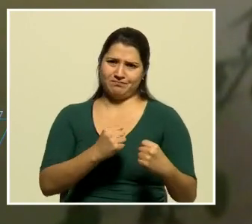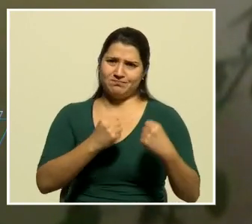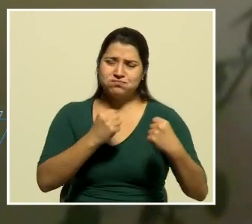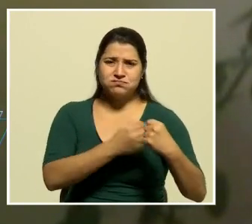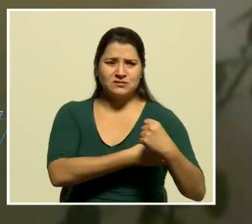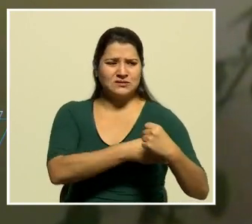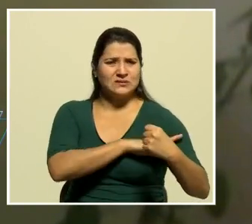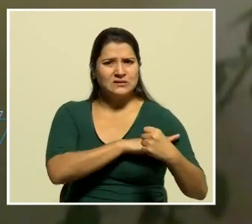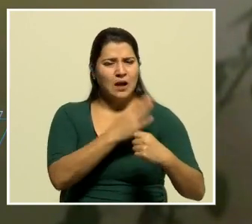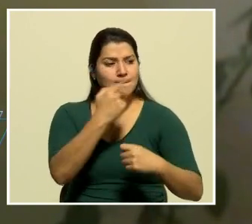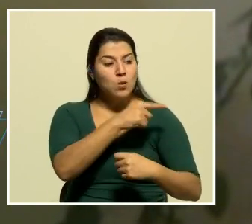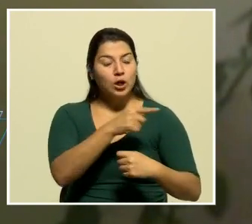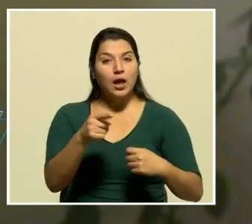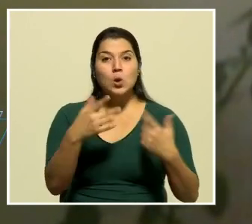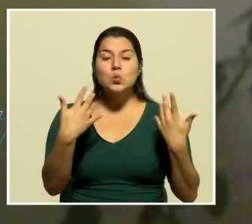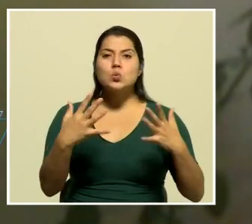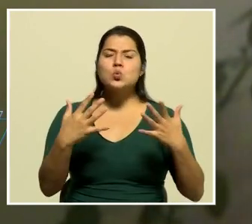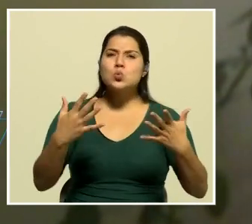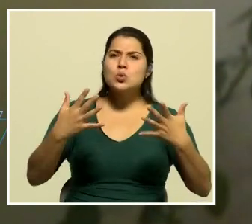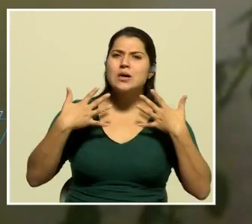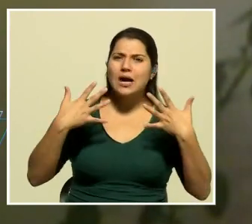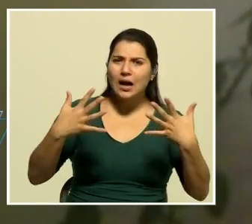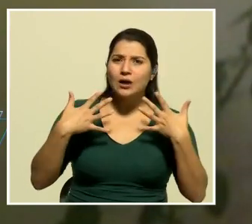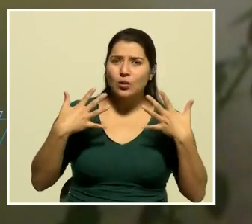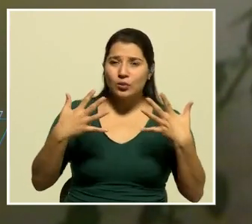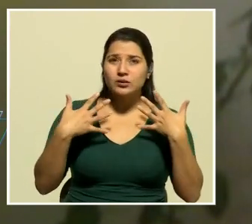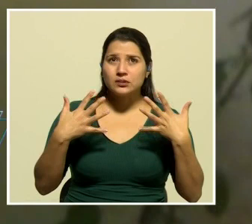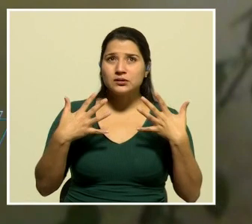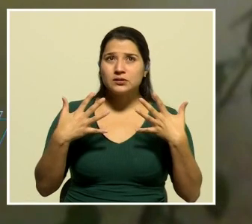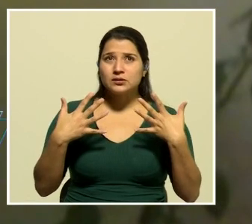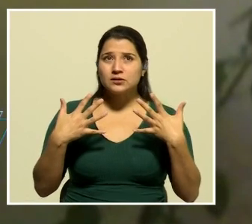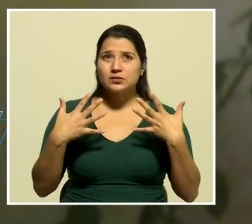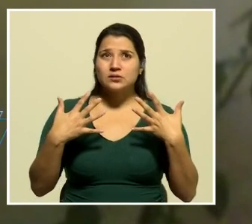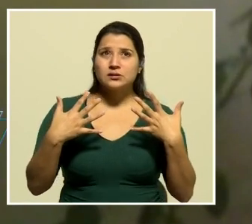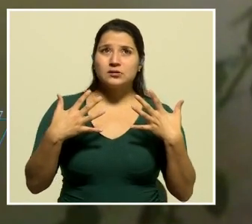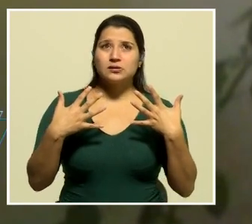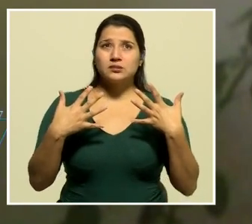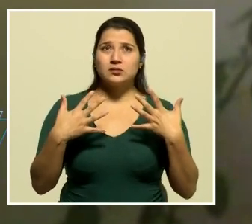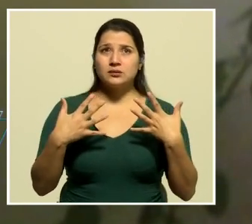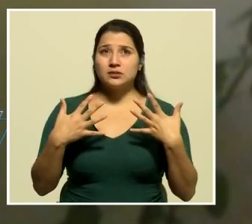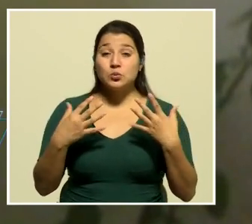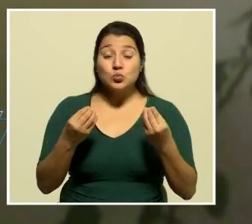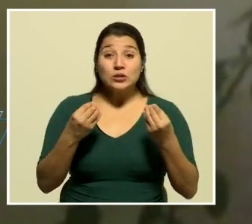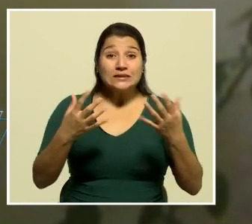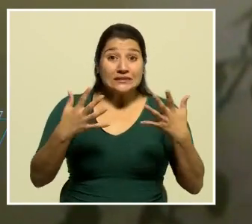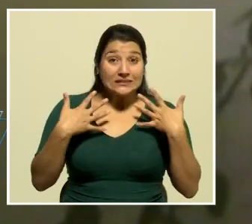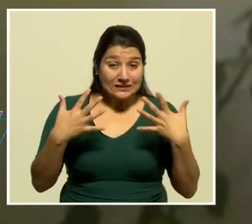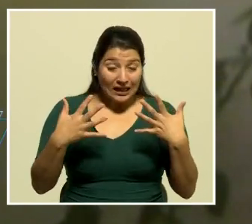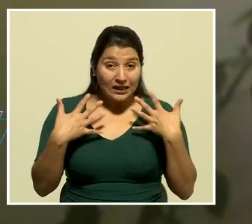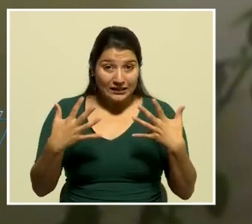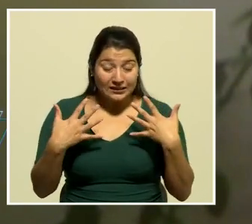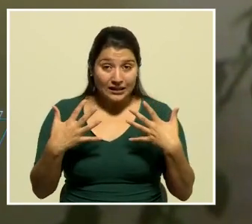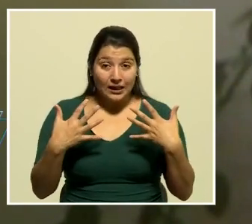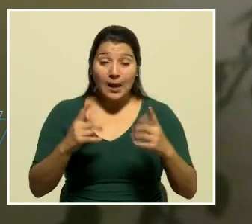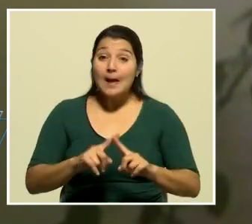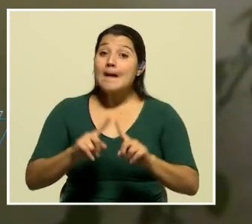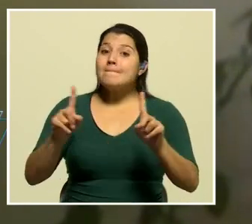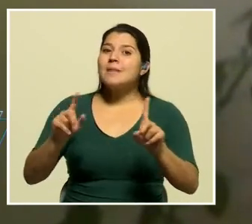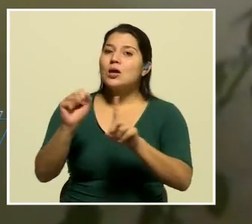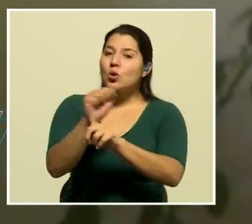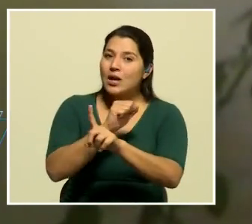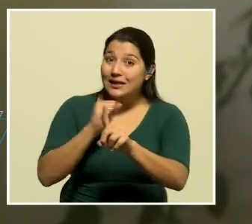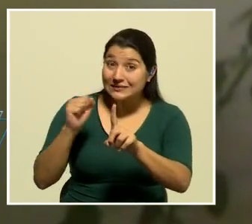el calor es muy fuerte y es muy complicado. Sí, la situación